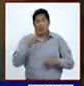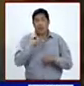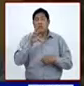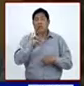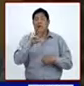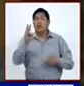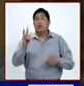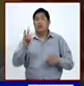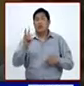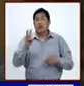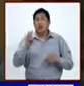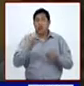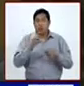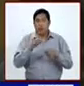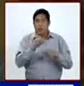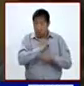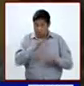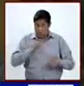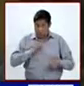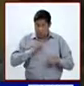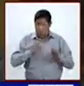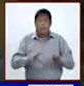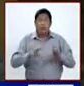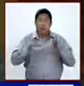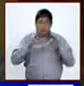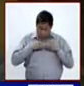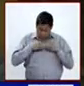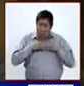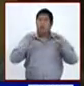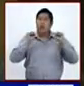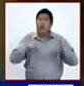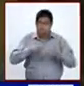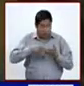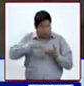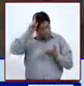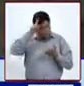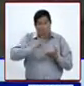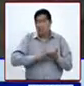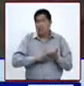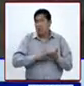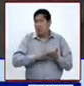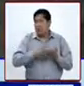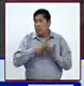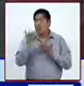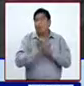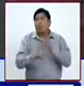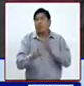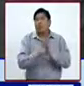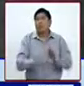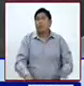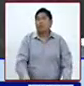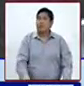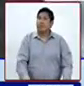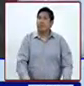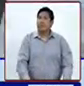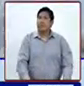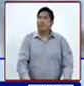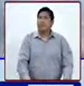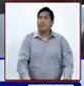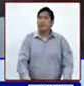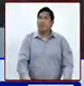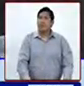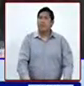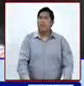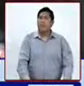36 senadores quienes también asumiremos ese compromiso de poder aprobar este proyecto de ley.